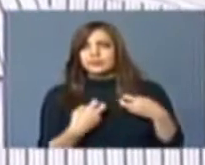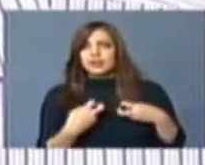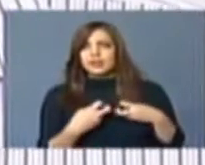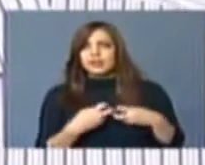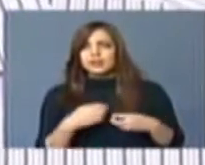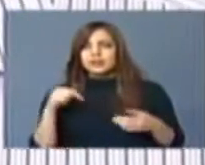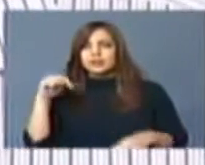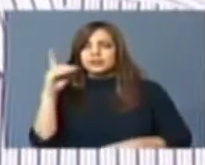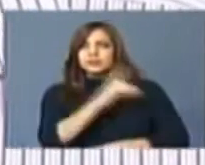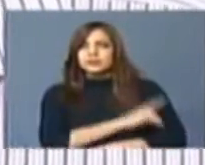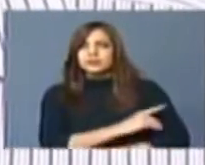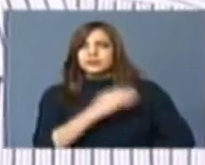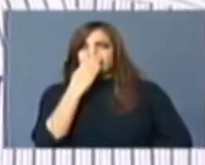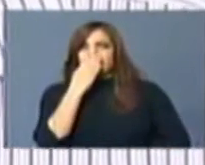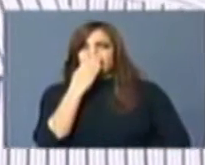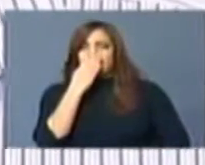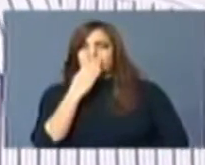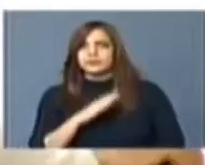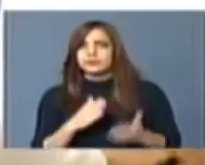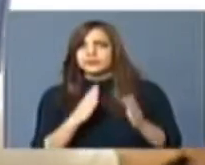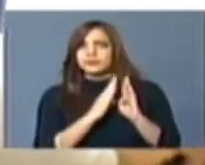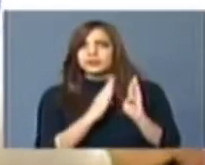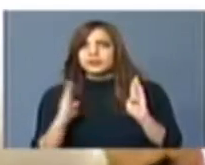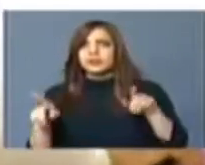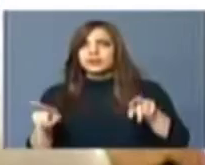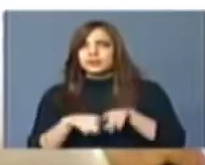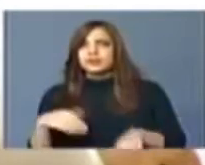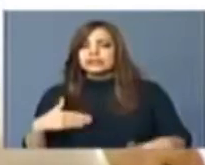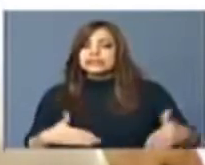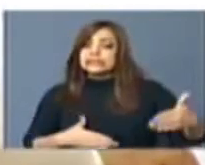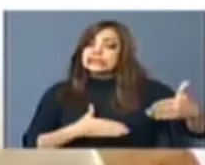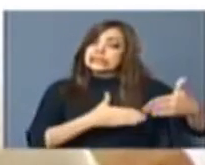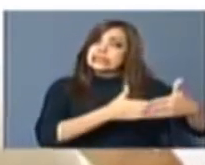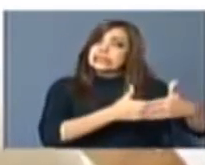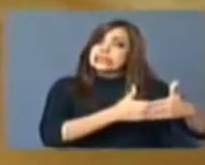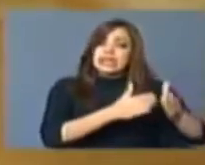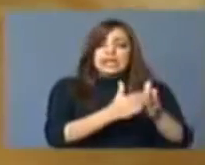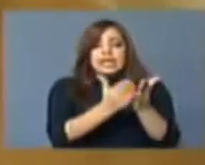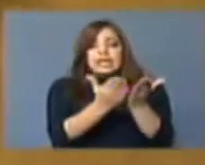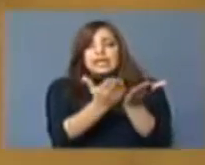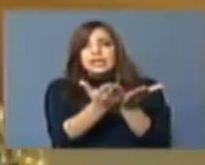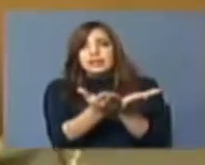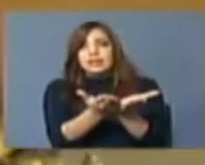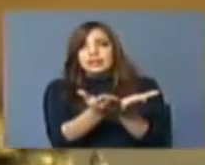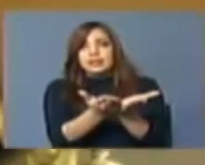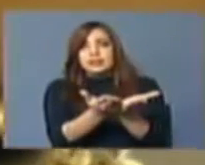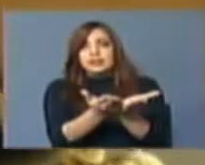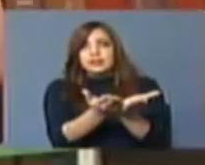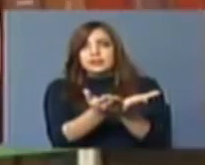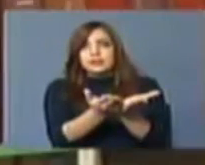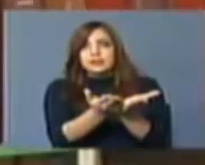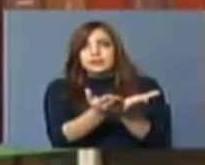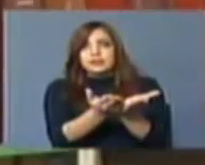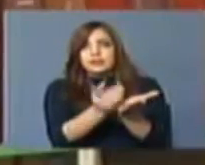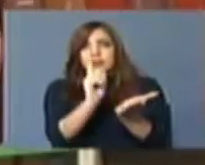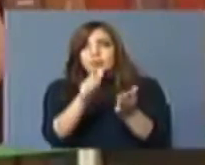le da mayor realce a las bibliotecas. También tiene sus limitantes, virus que les caen a los materiales.